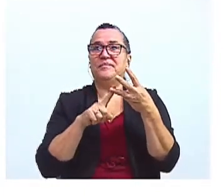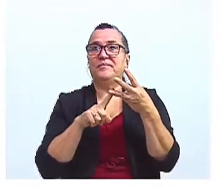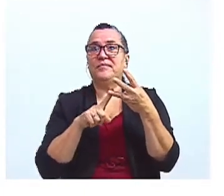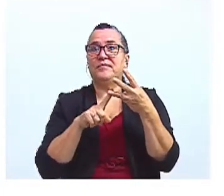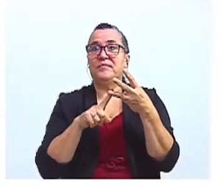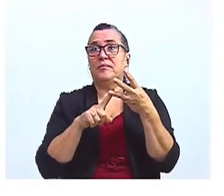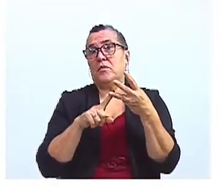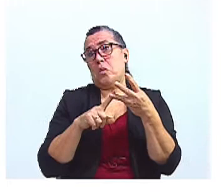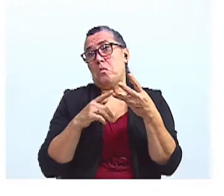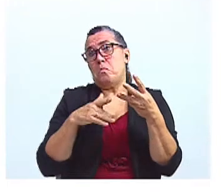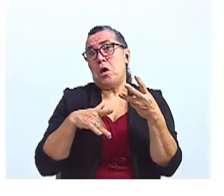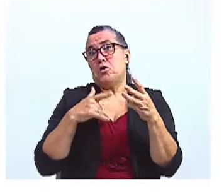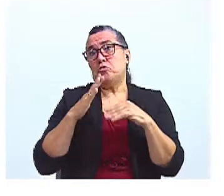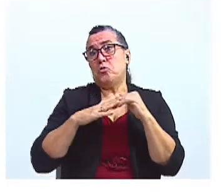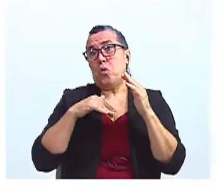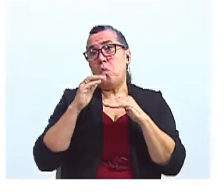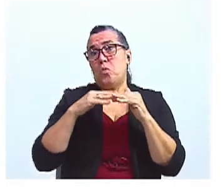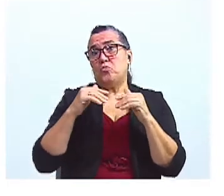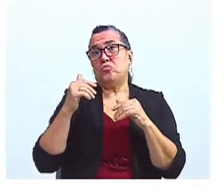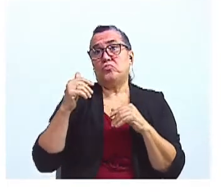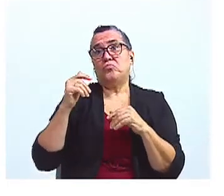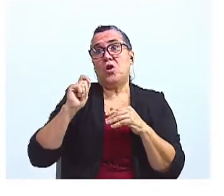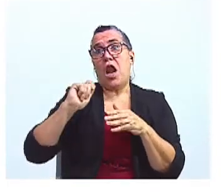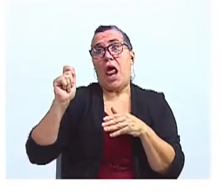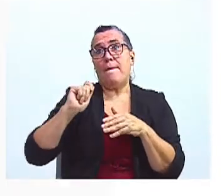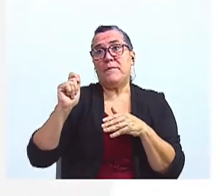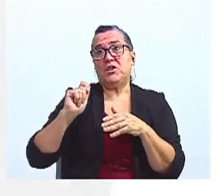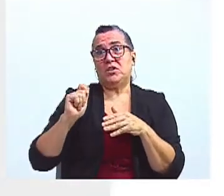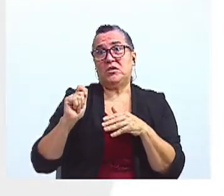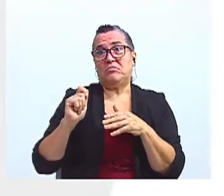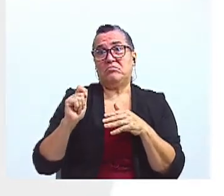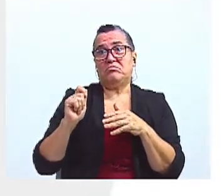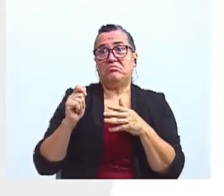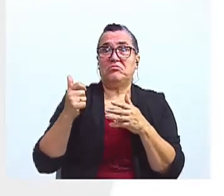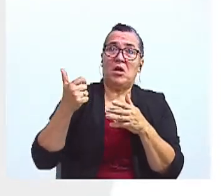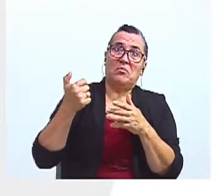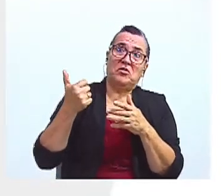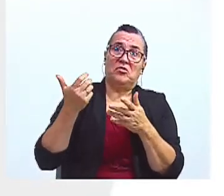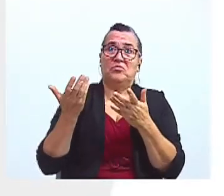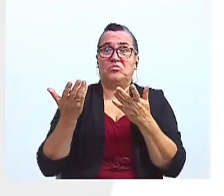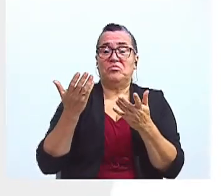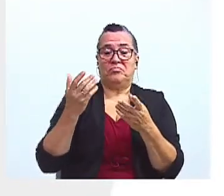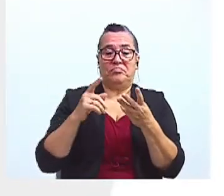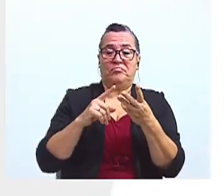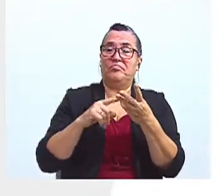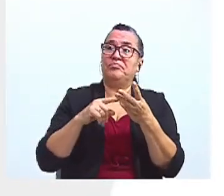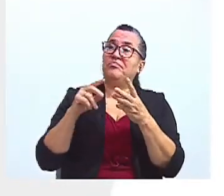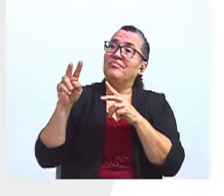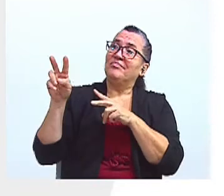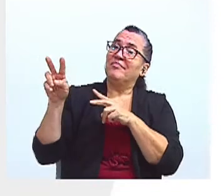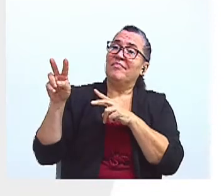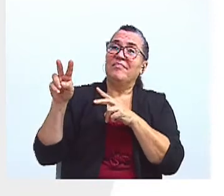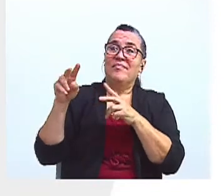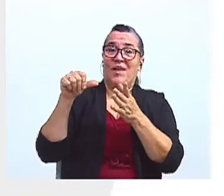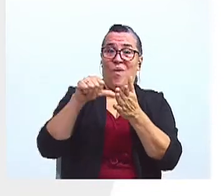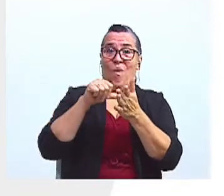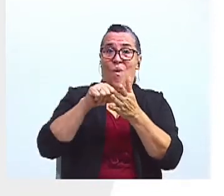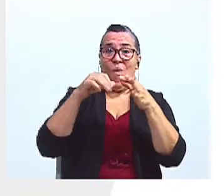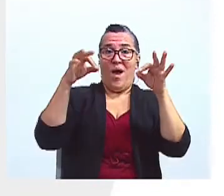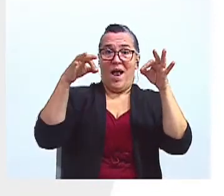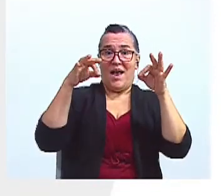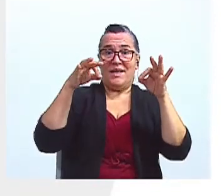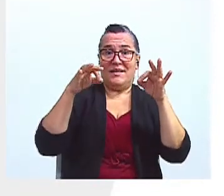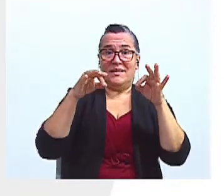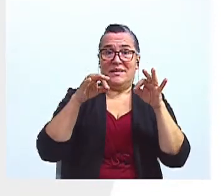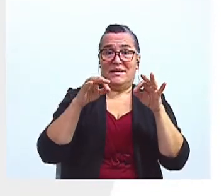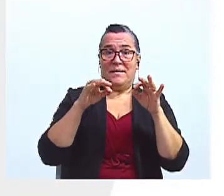Si se sienten más cómodos, pueden utilizar lápiz. También pueden utilizar hojas en blanco o